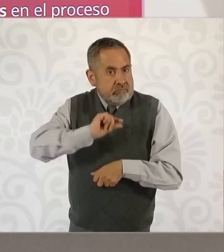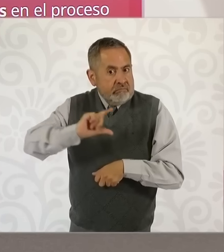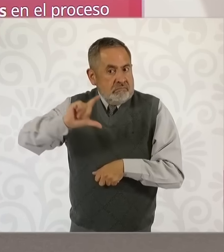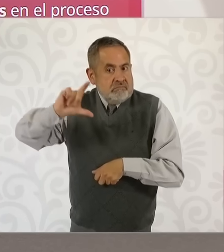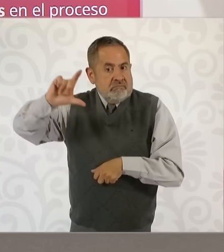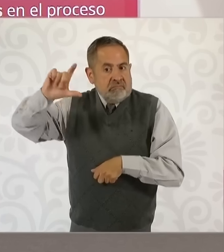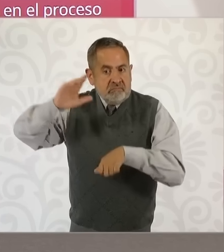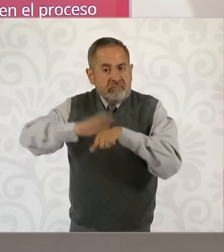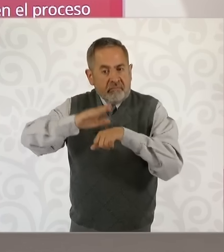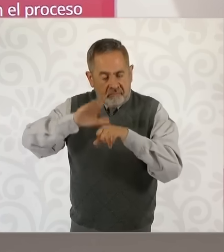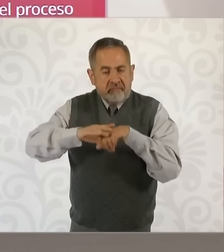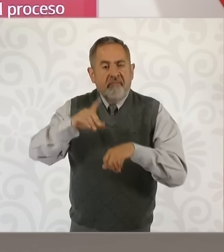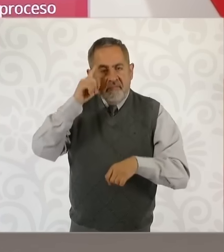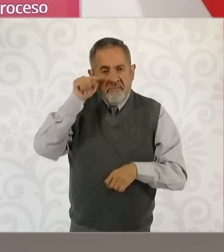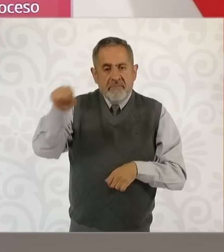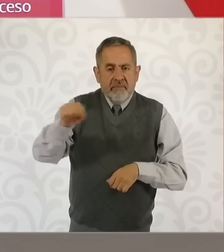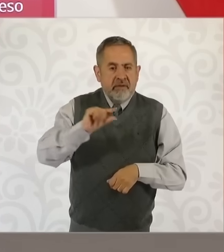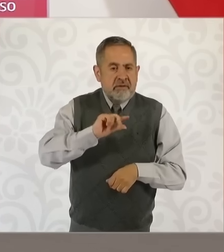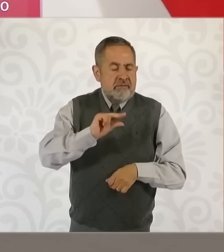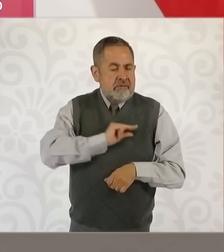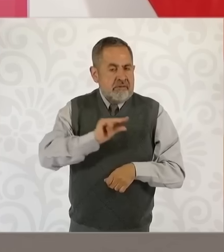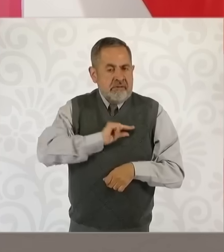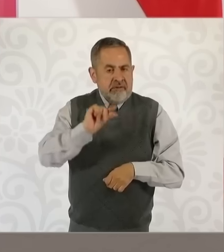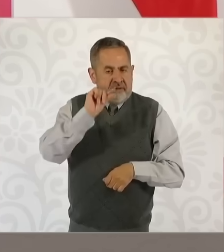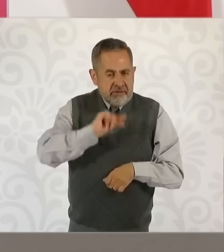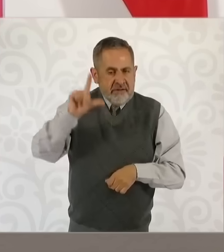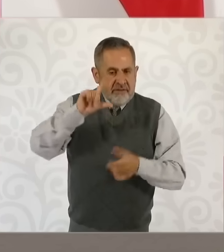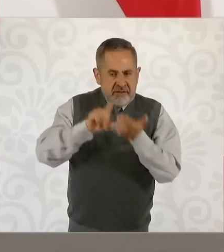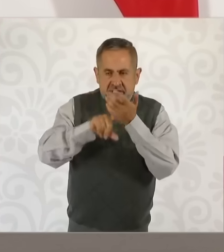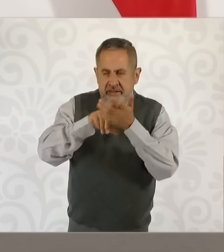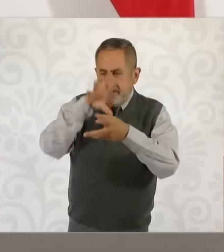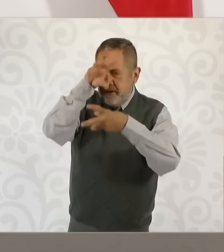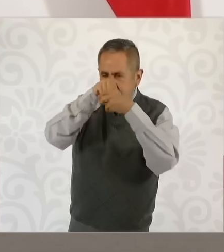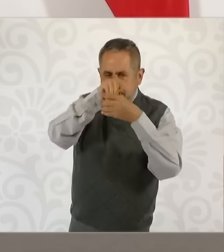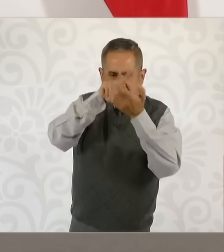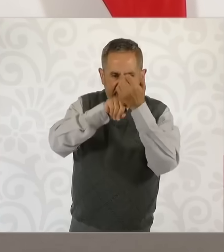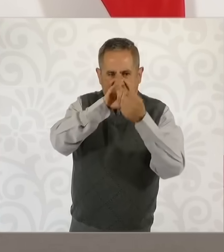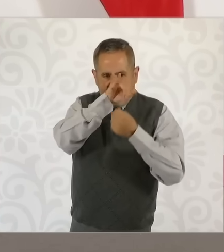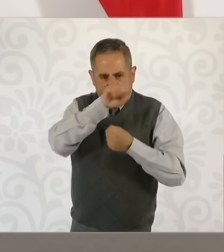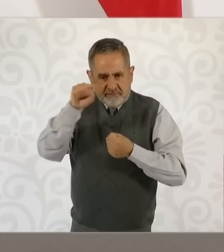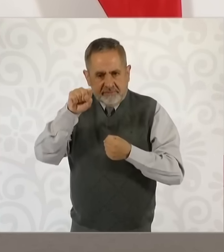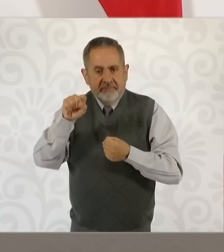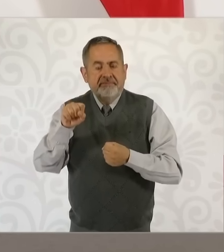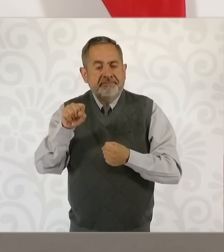estos ingresos a las residencias médicas del Instituto Mexicano del Seguro Social hasta llegar a